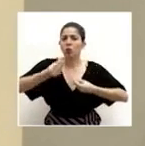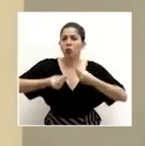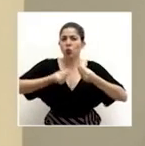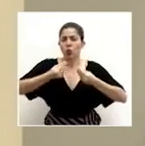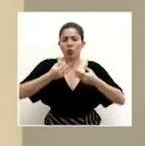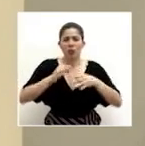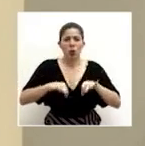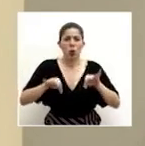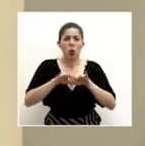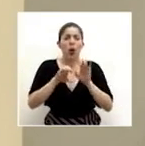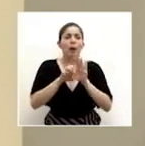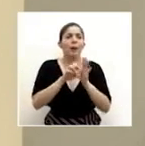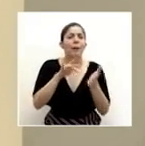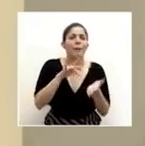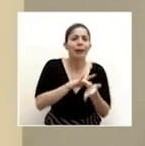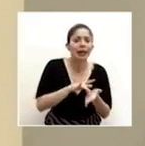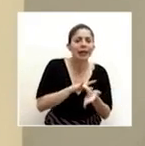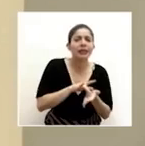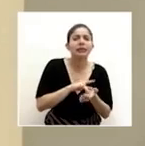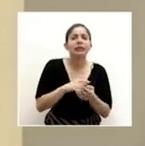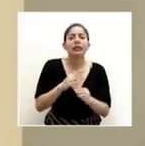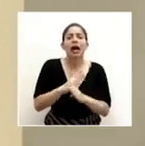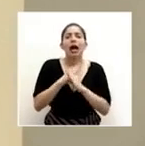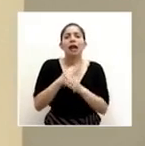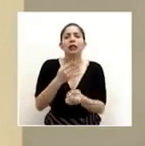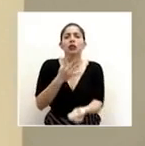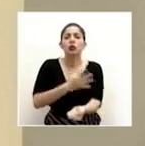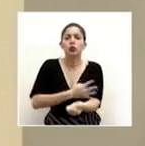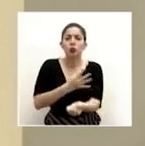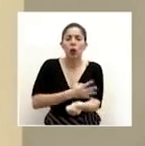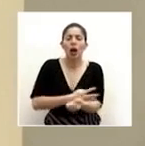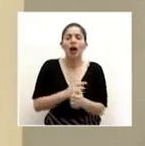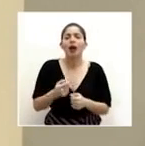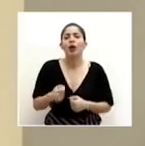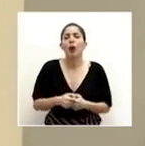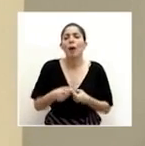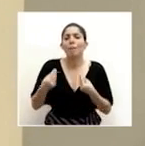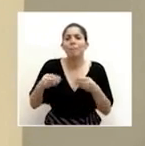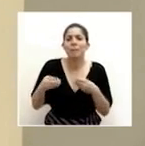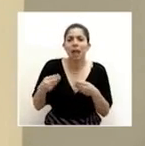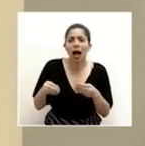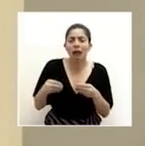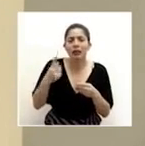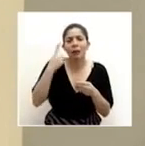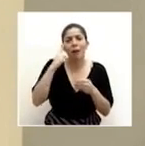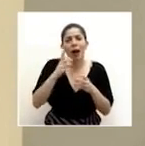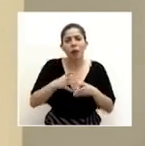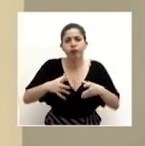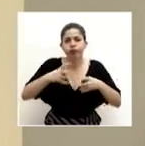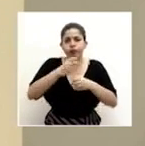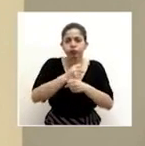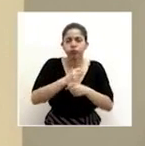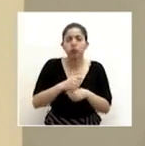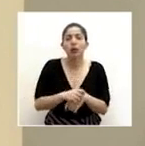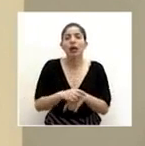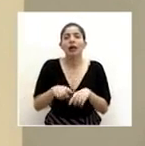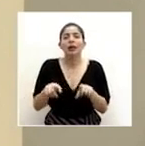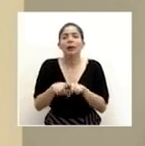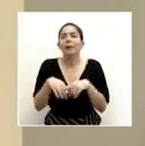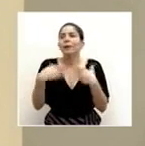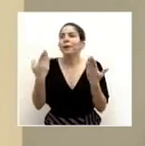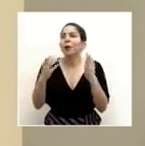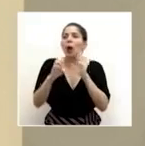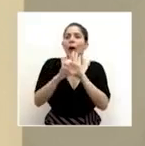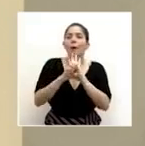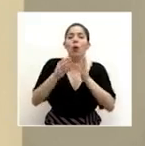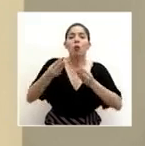productos tan importantes como medicamentos, antisueros, artículos de plástico para envasados y,